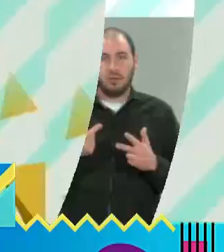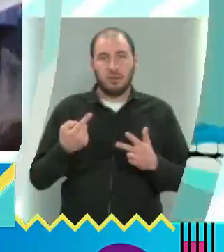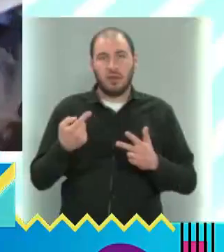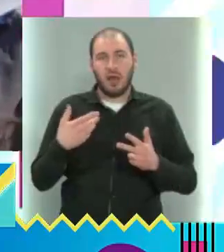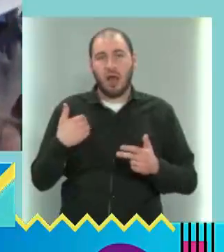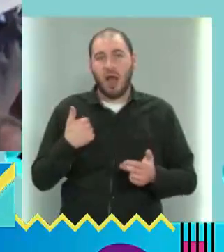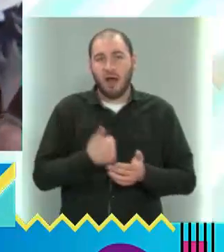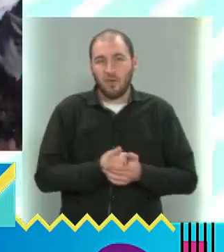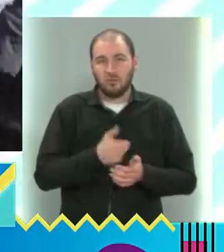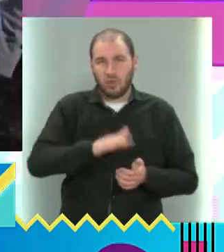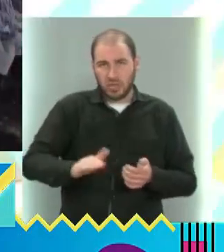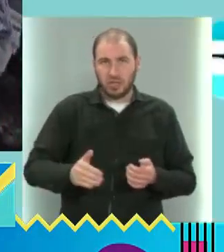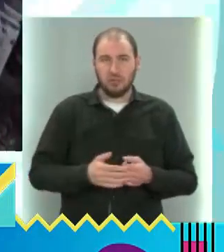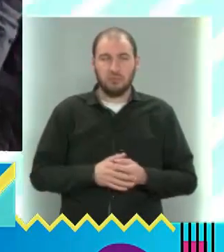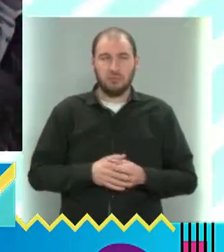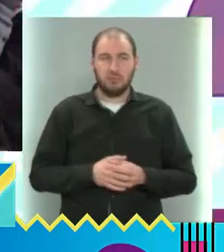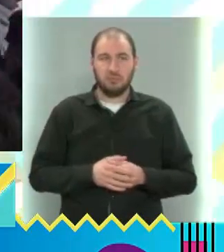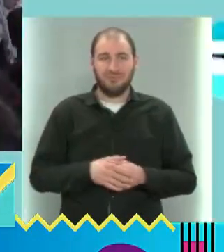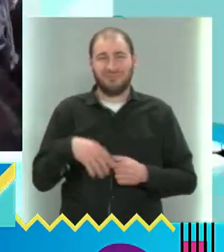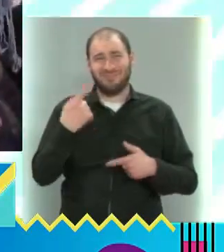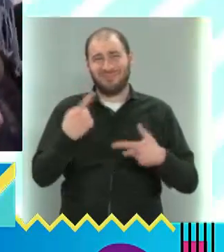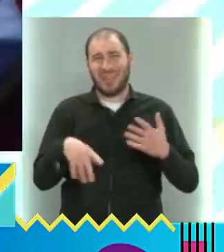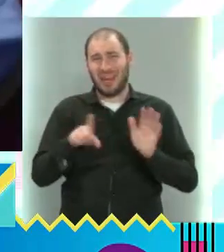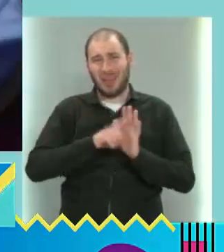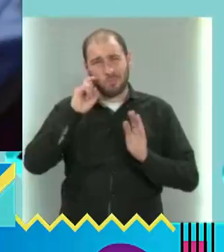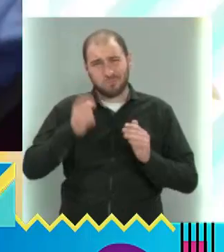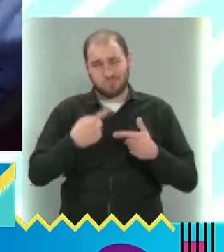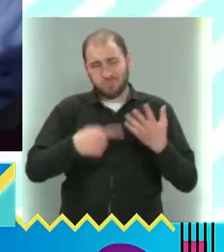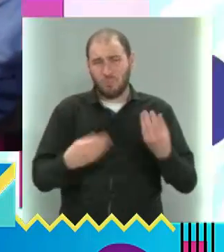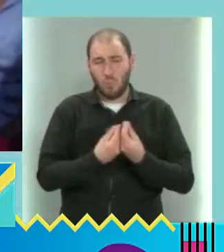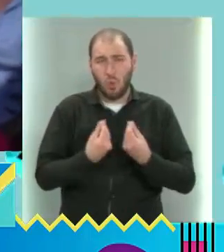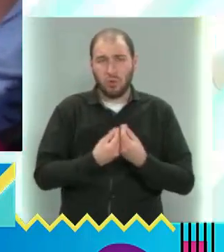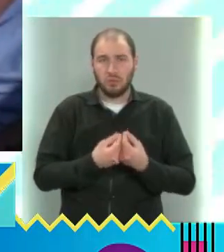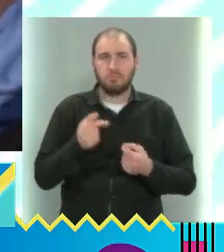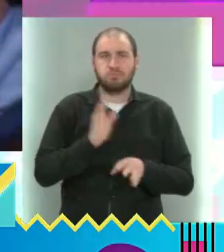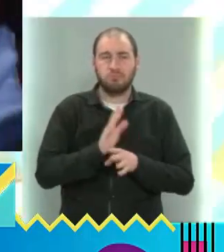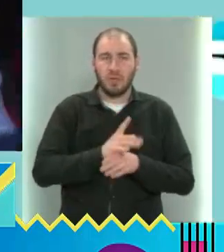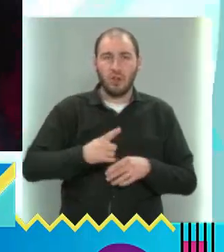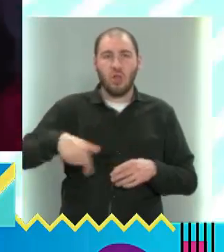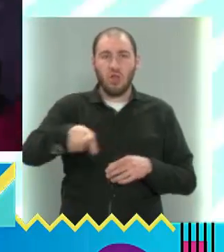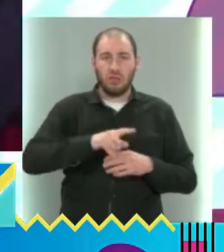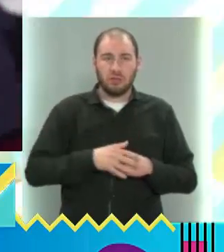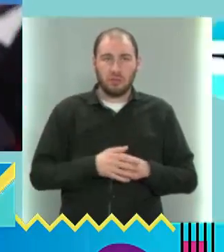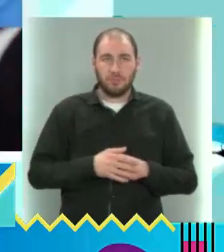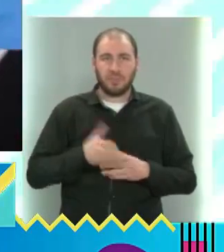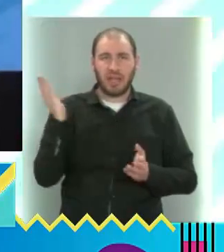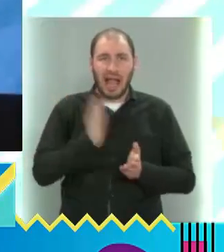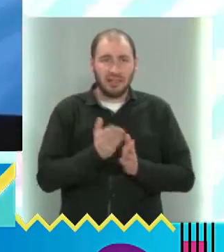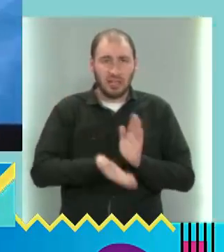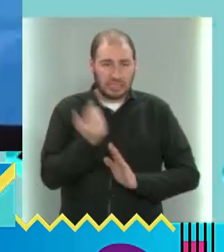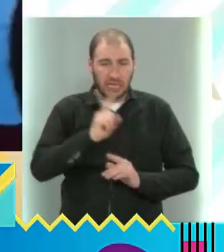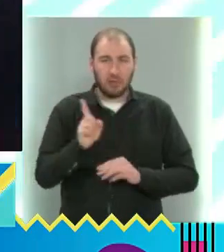el abuso infantil. Hay muchos delitos que existen y que eso no lleva a que tengamos que